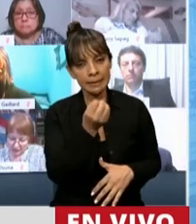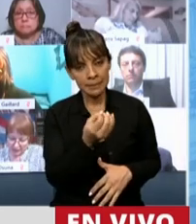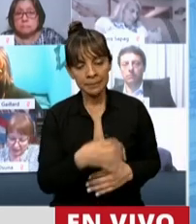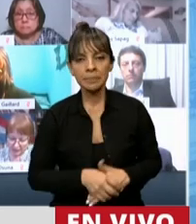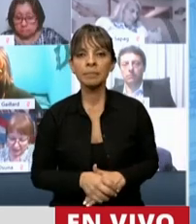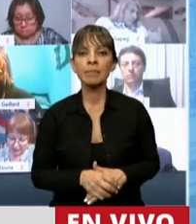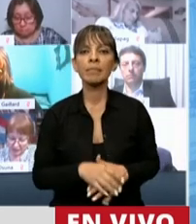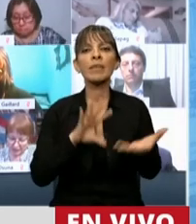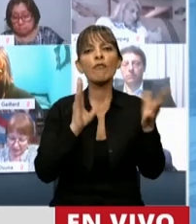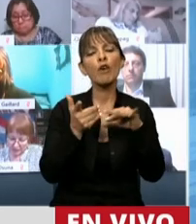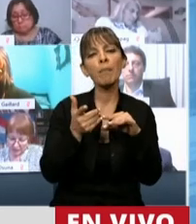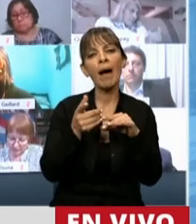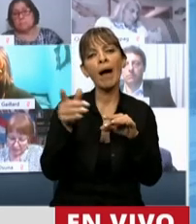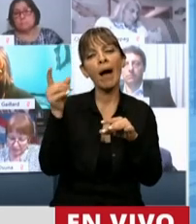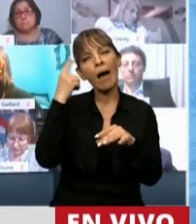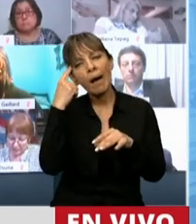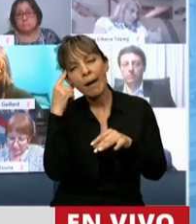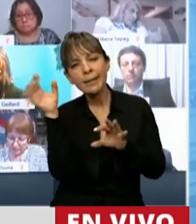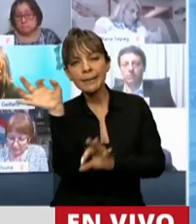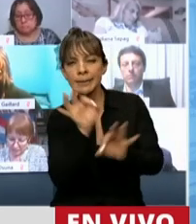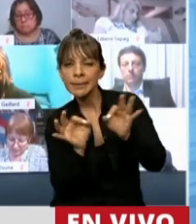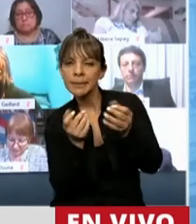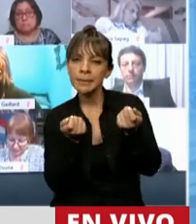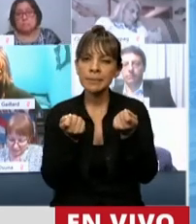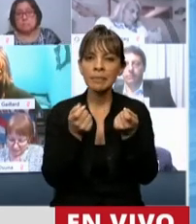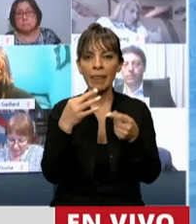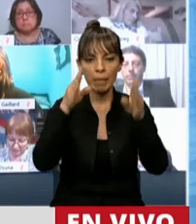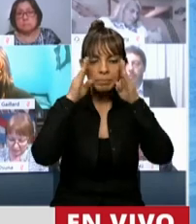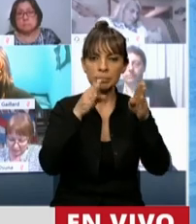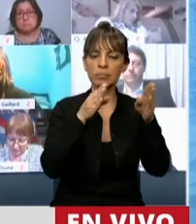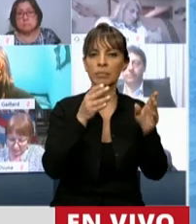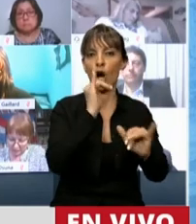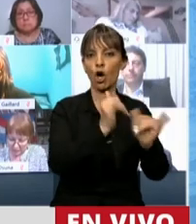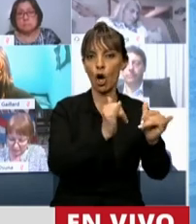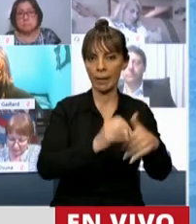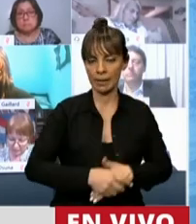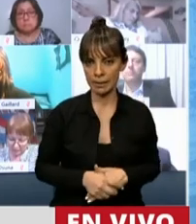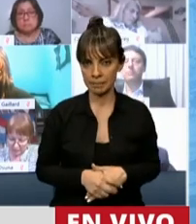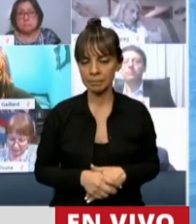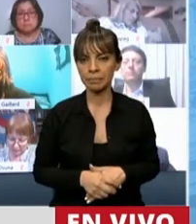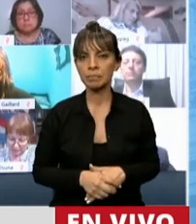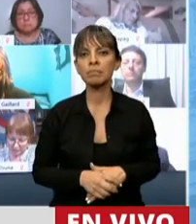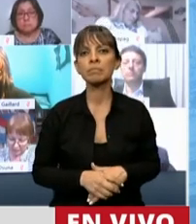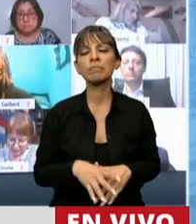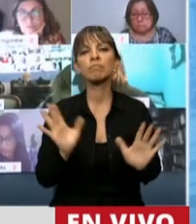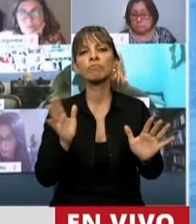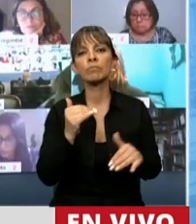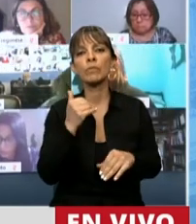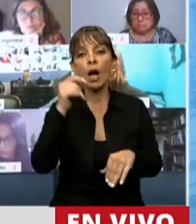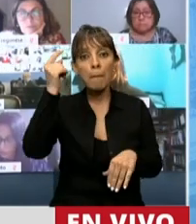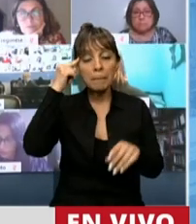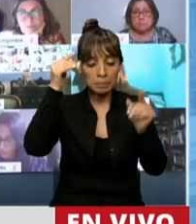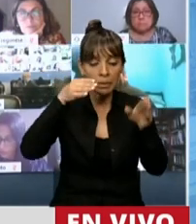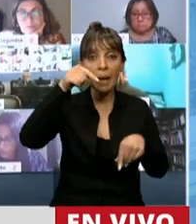La estrategia debe estar puesta en las nuevas generaciones y en las oportunidades que les brindaremos. no se ciñe únicamente en el